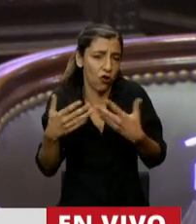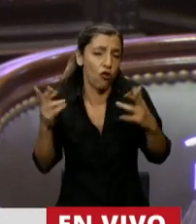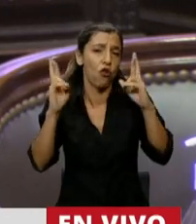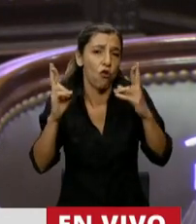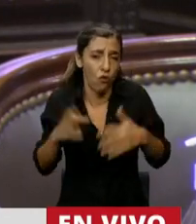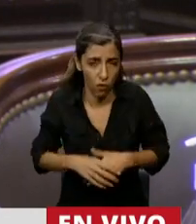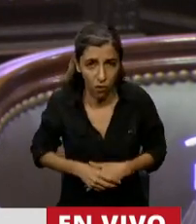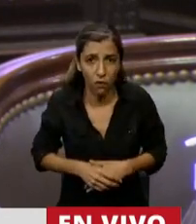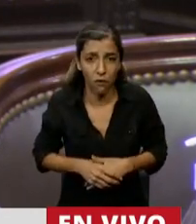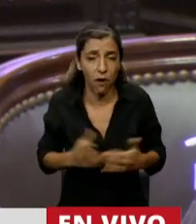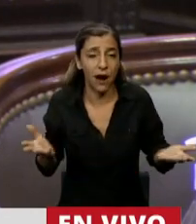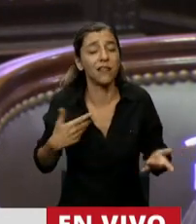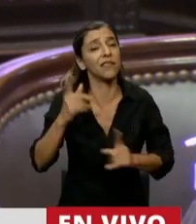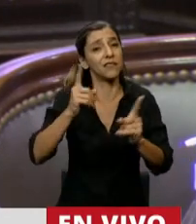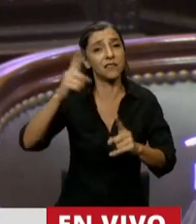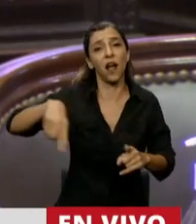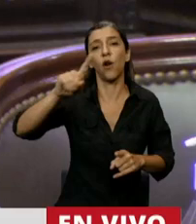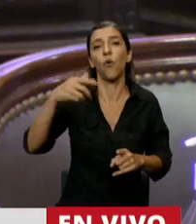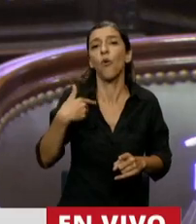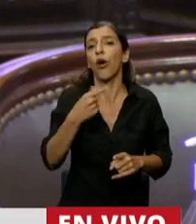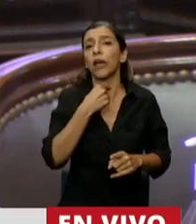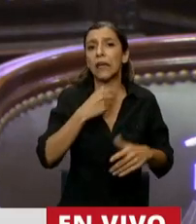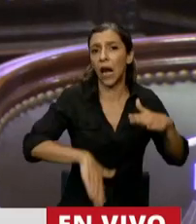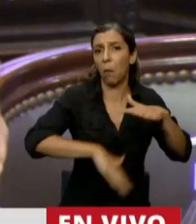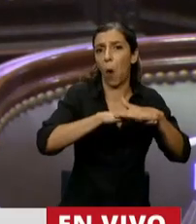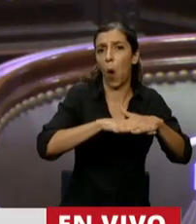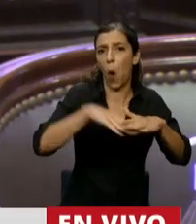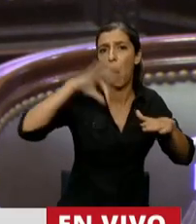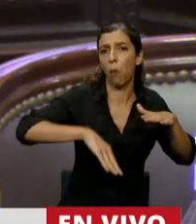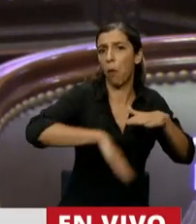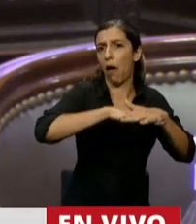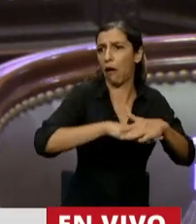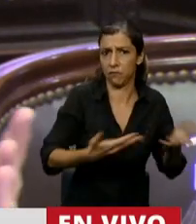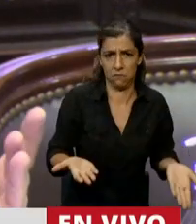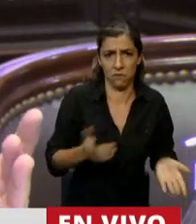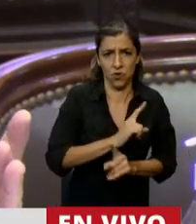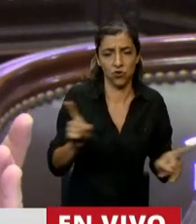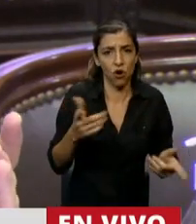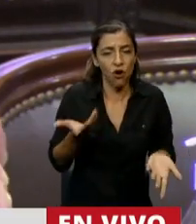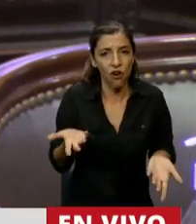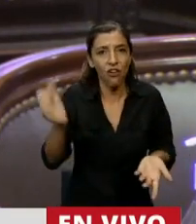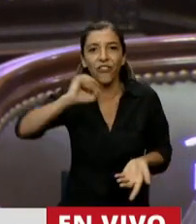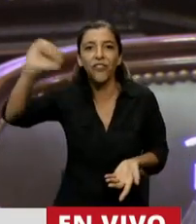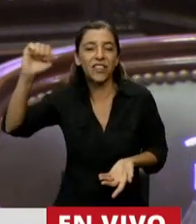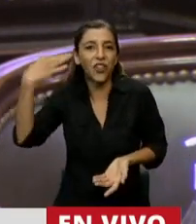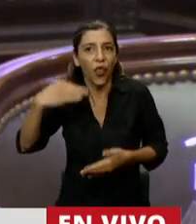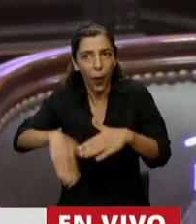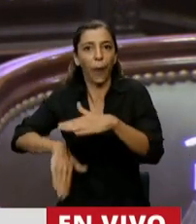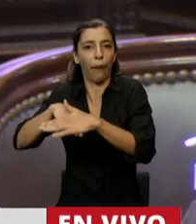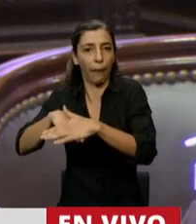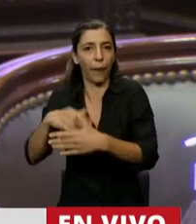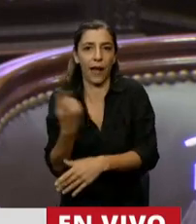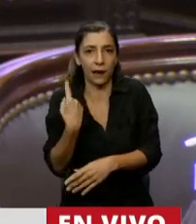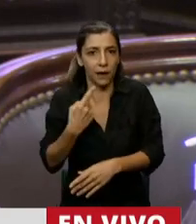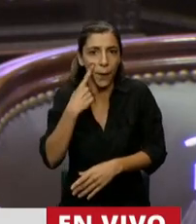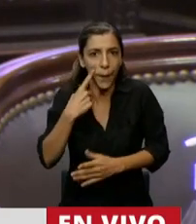mar que quieren que tenga un techo, no tiene, la inflación es algo que se tiene que detener. No vamos a vivir toda la vida de